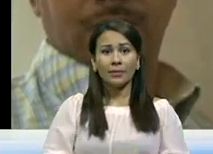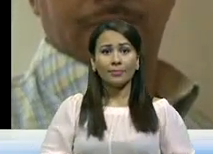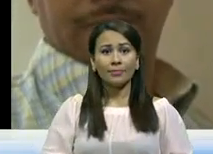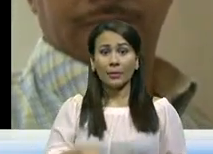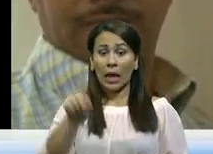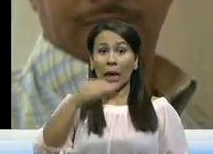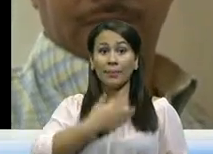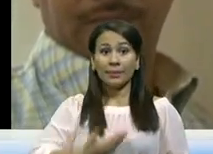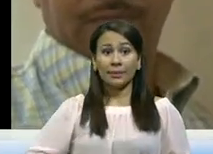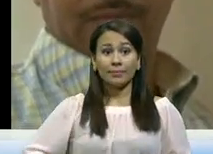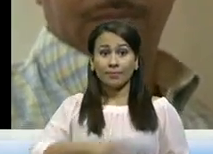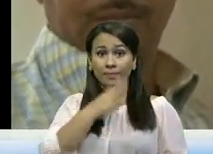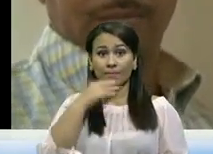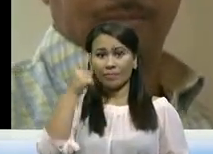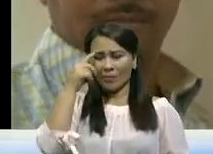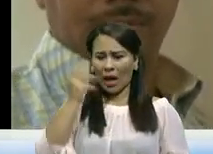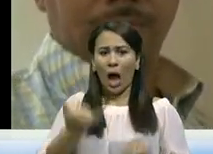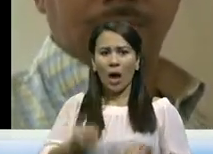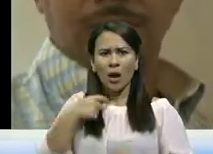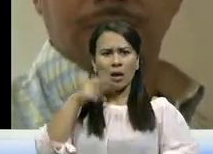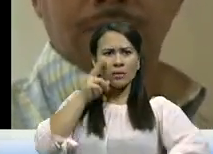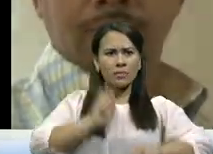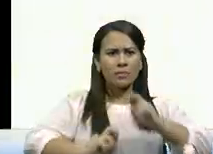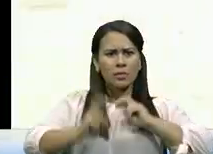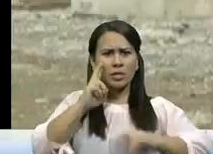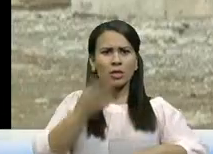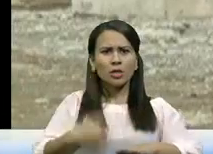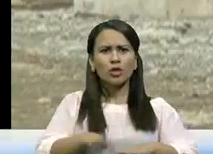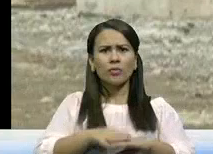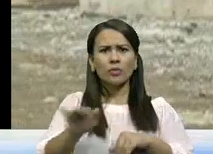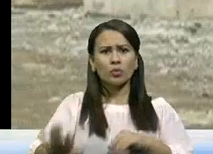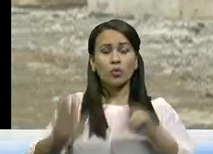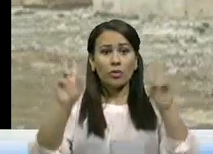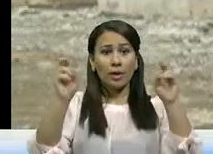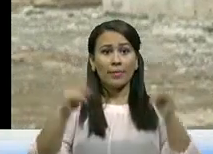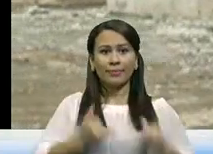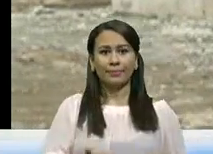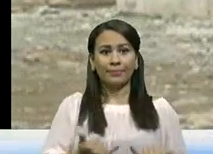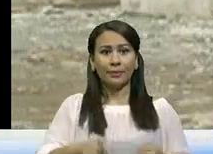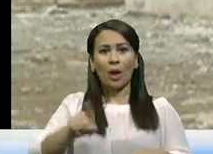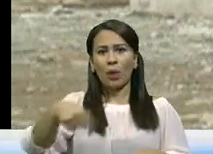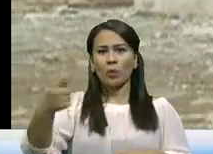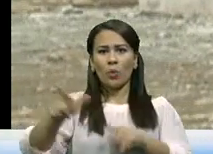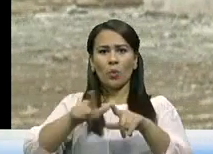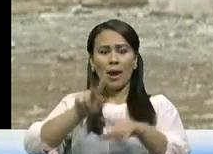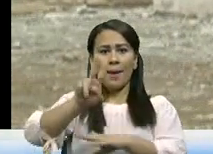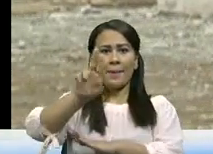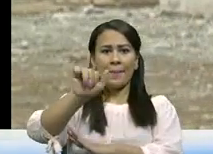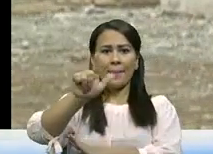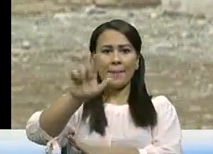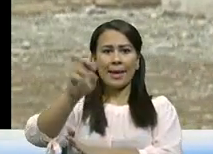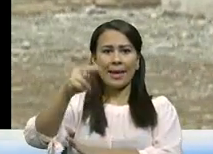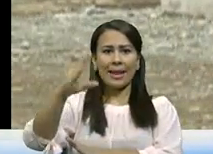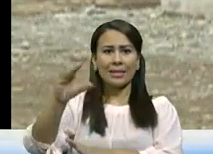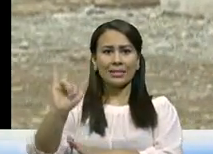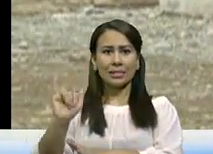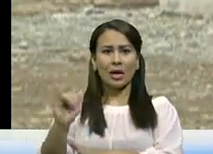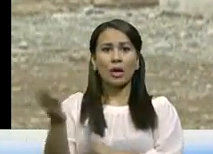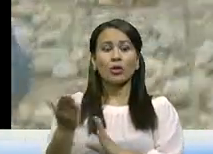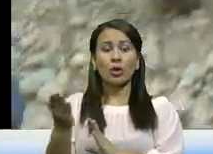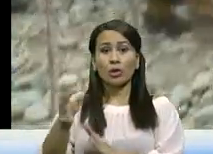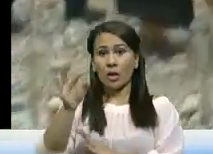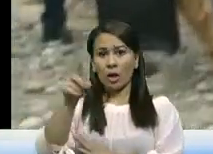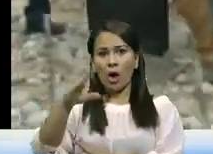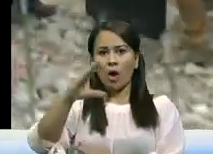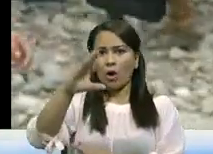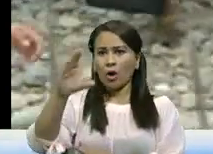primer mandatario anunció una seria investigación respecto a este caso. Ya en el Cantón Valencia llegó hasta el sector Costa Azul, donde constató